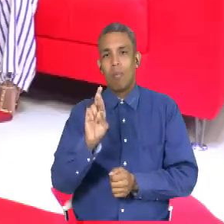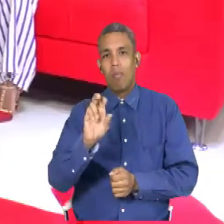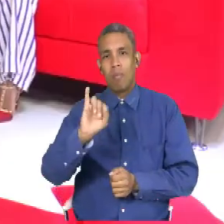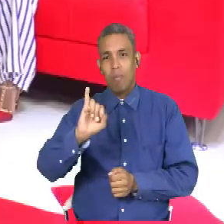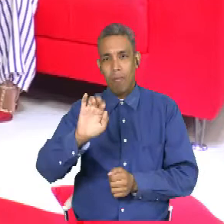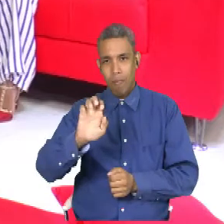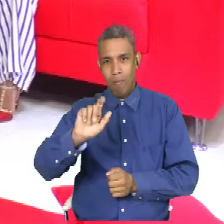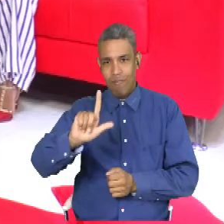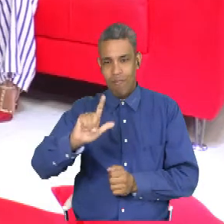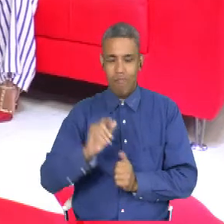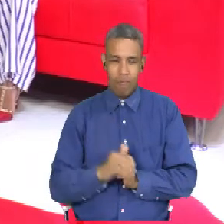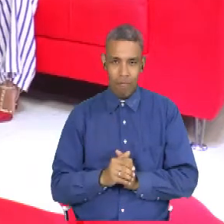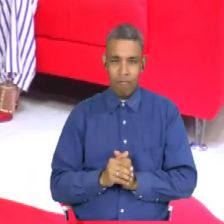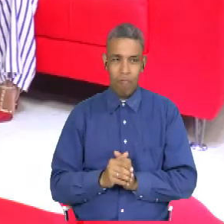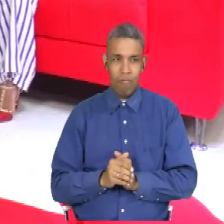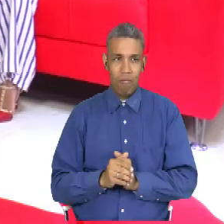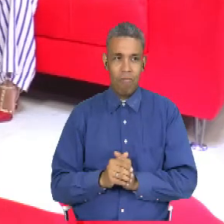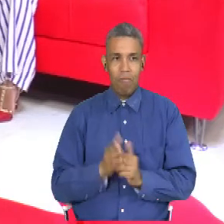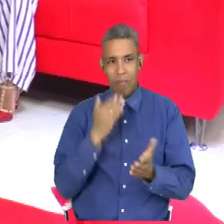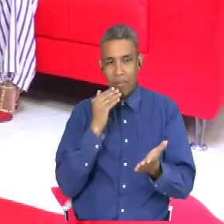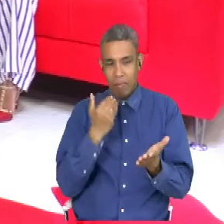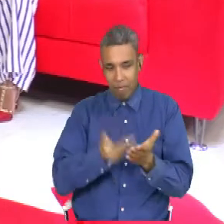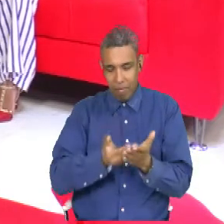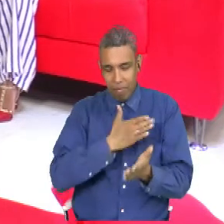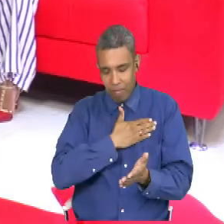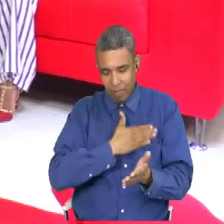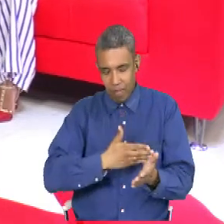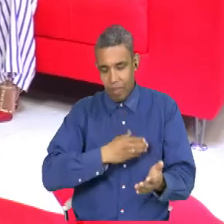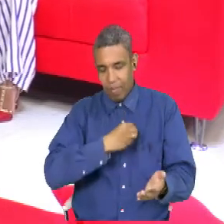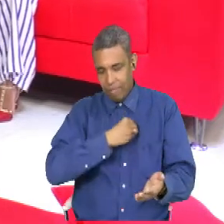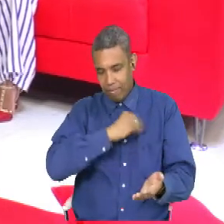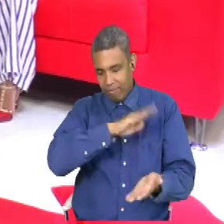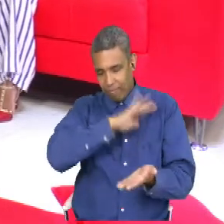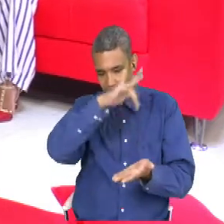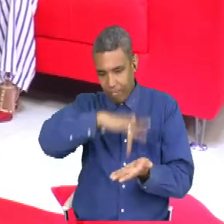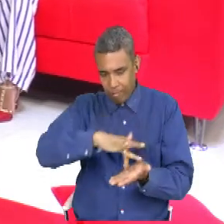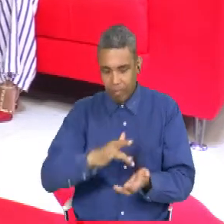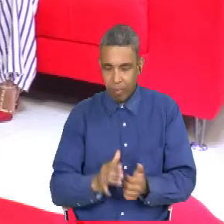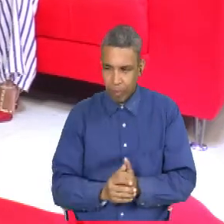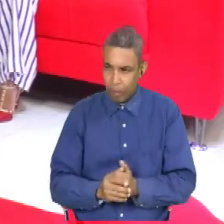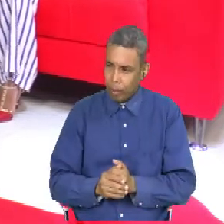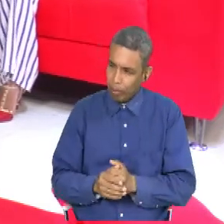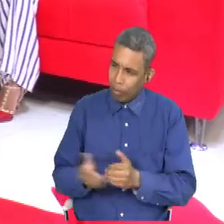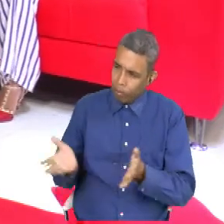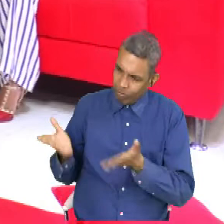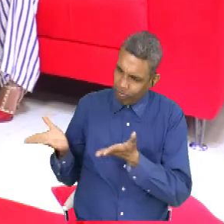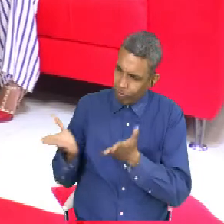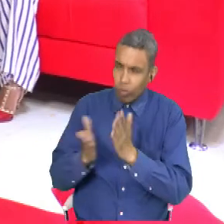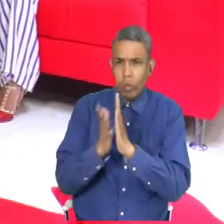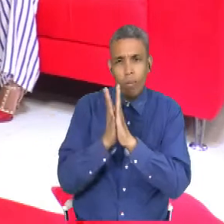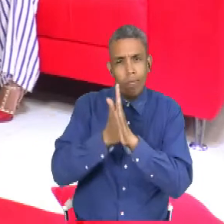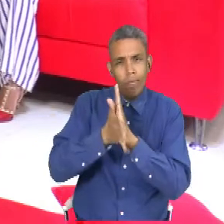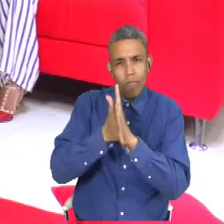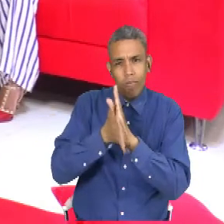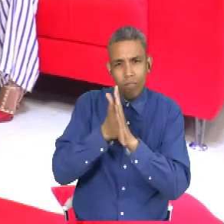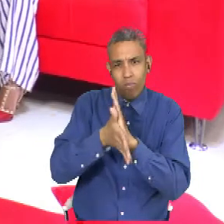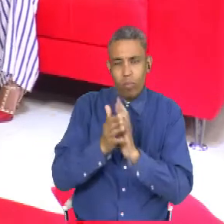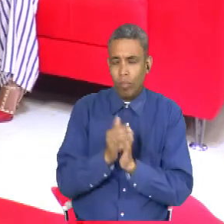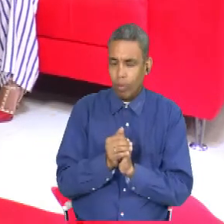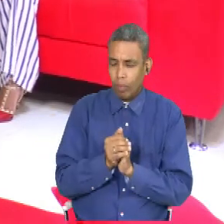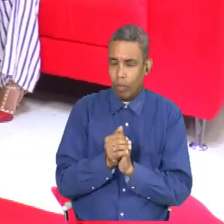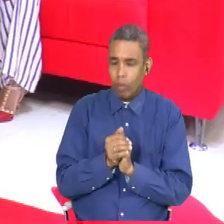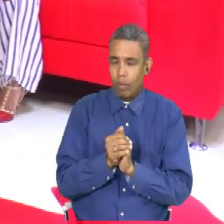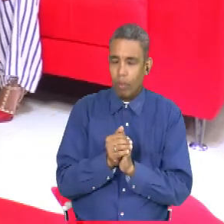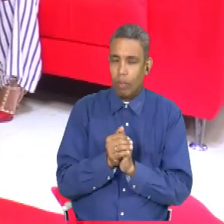buenos días y gracias por su invitación. Bueno, bienvenido. Empecemos contándole a todos nuestros televidentes acerca